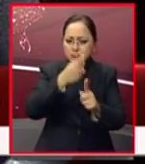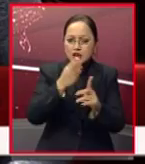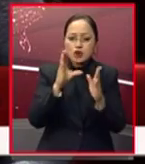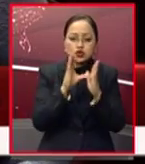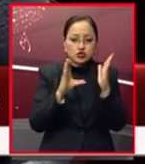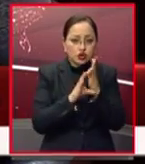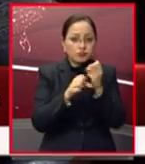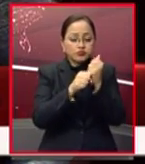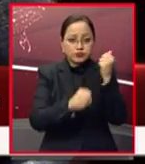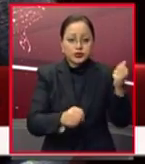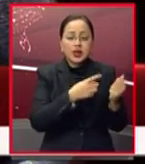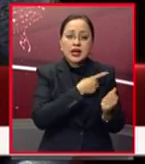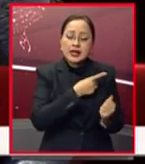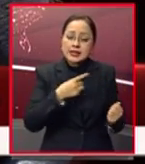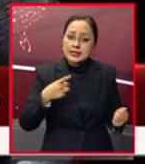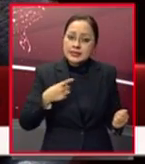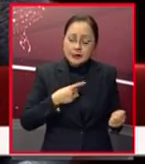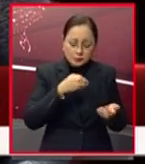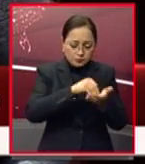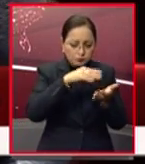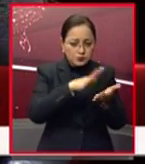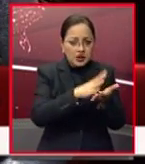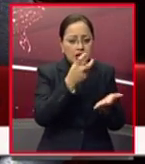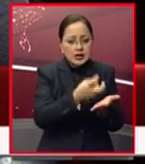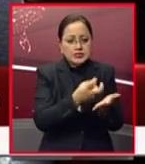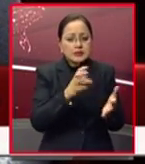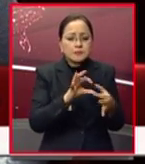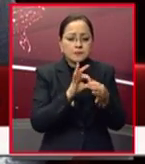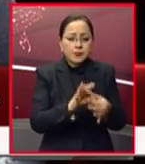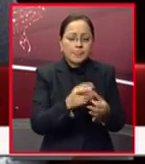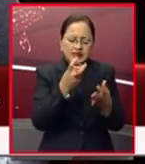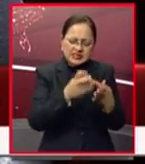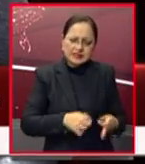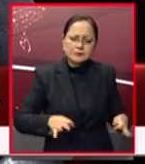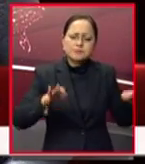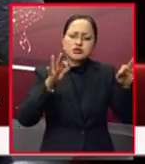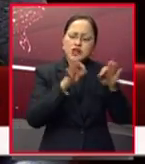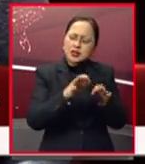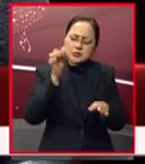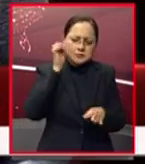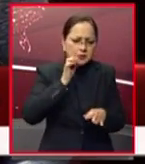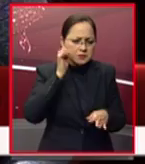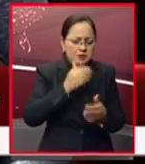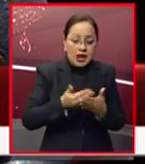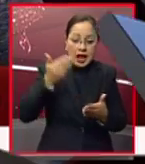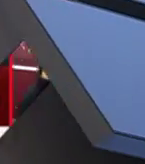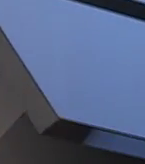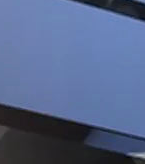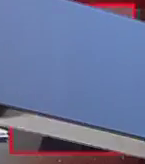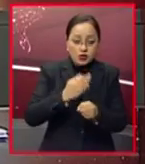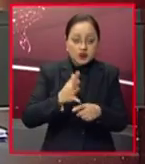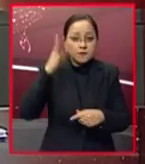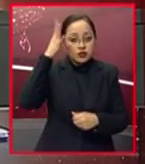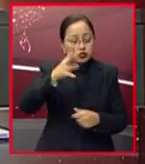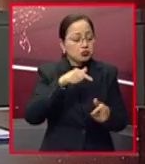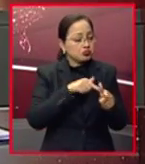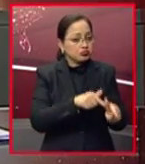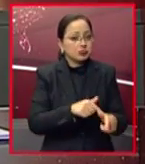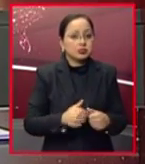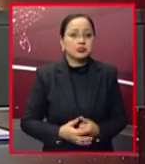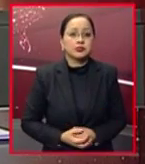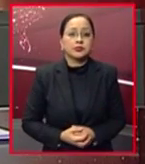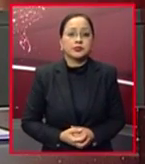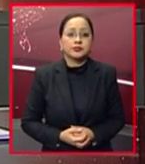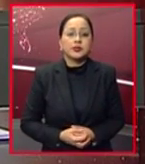en tanto documento político que nos une, juega y seguirá jugando un papel fundamental. De